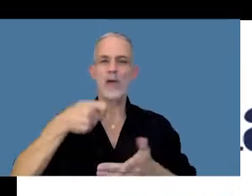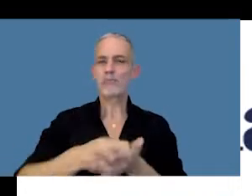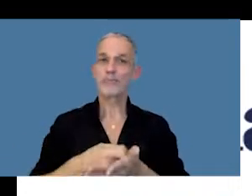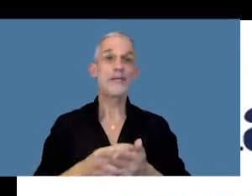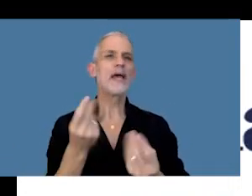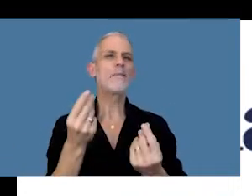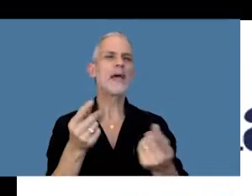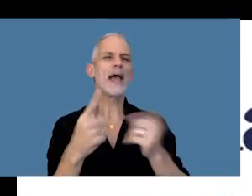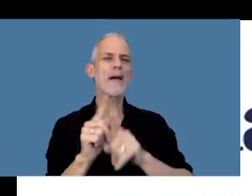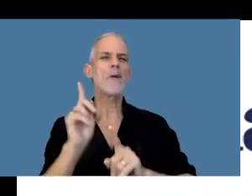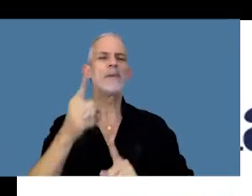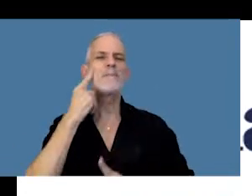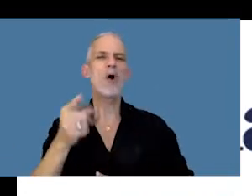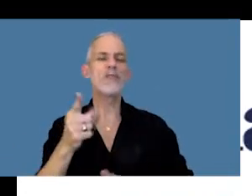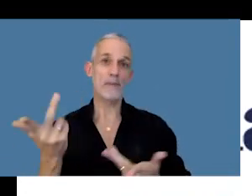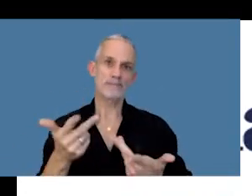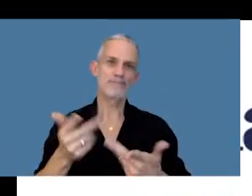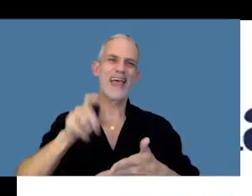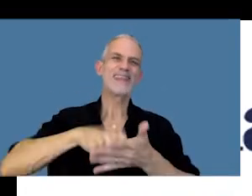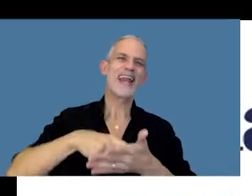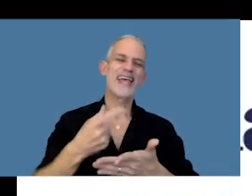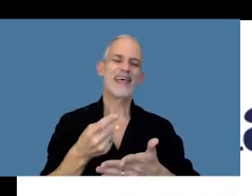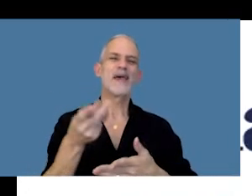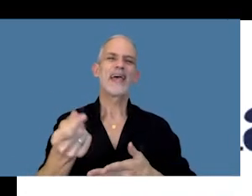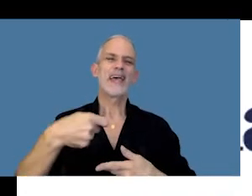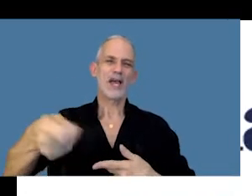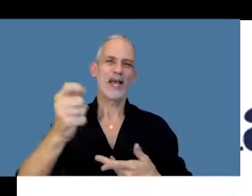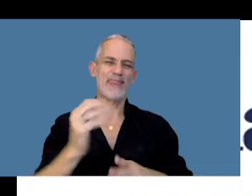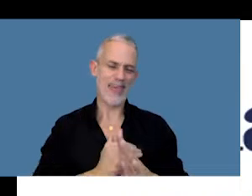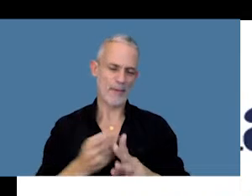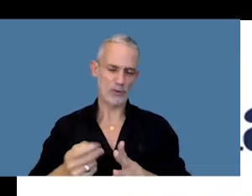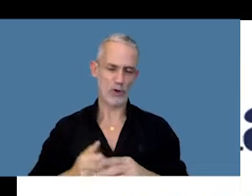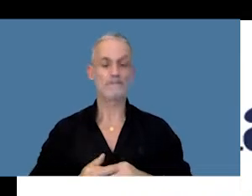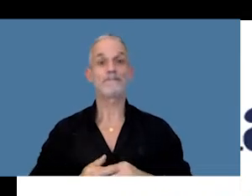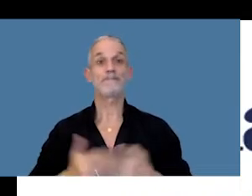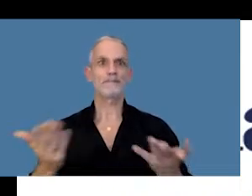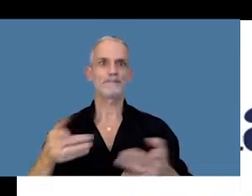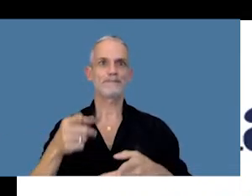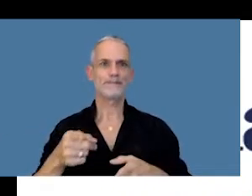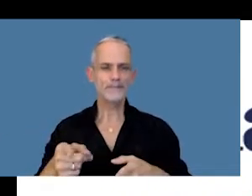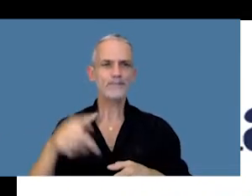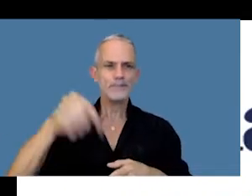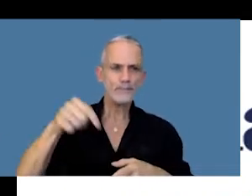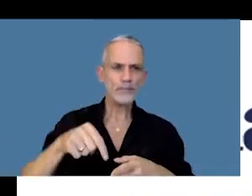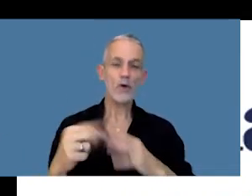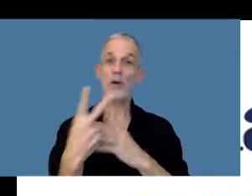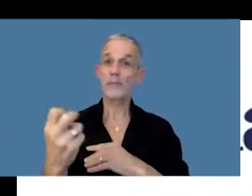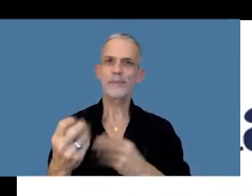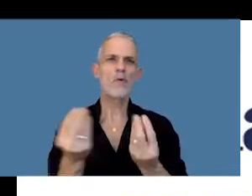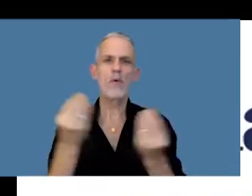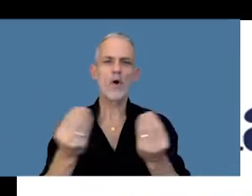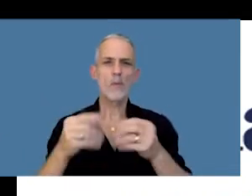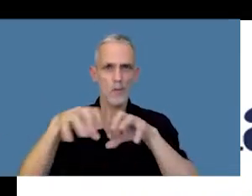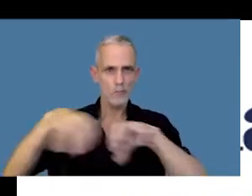cambio. ¿Para quién? Tarjetas de compra, por ejemplo. Por ello, hoy la percepción se ha